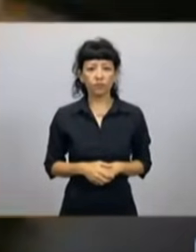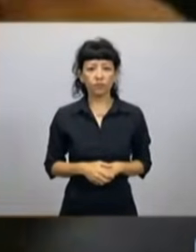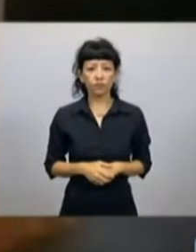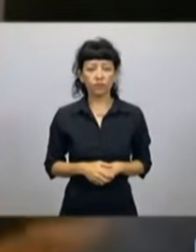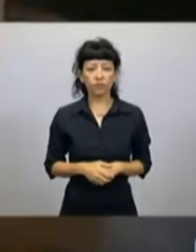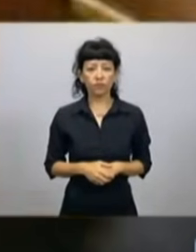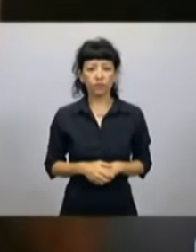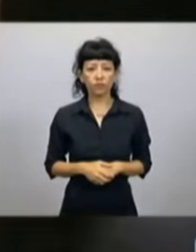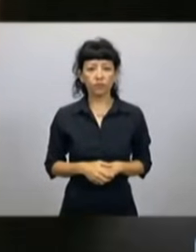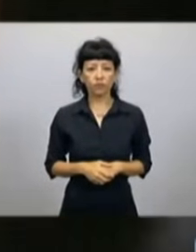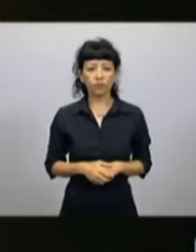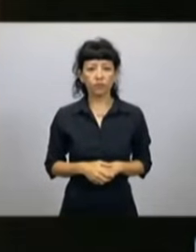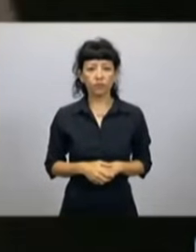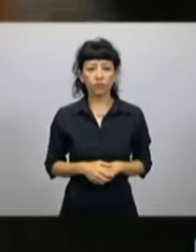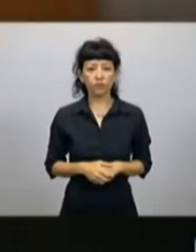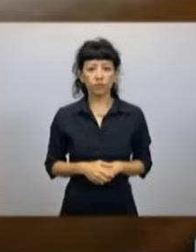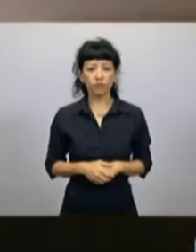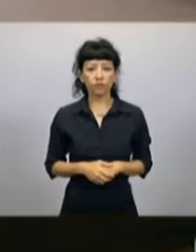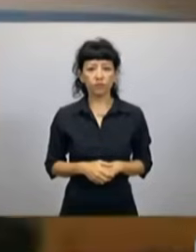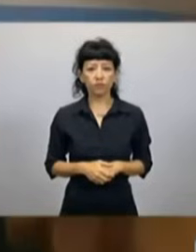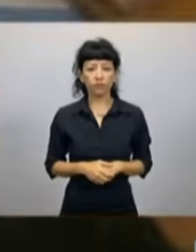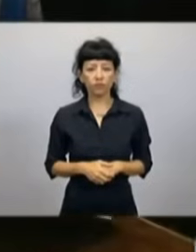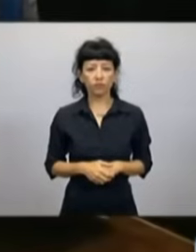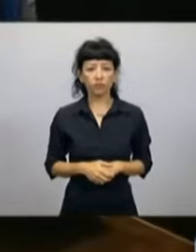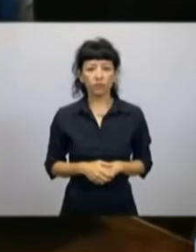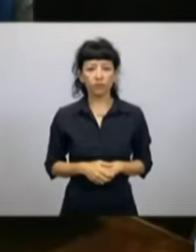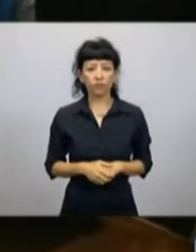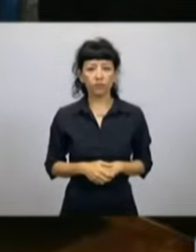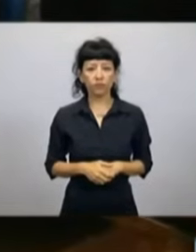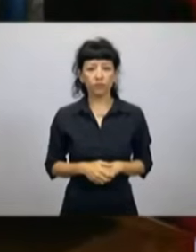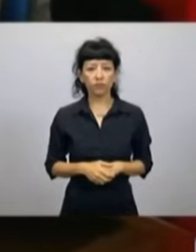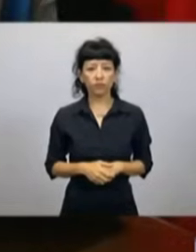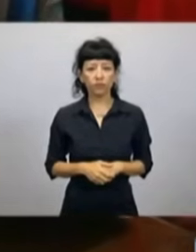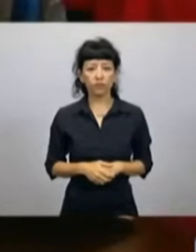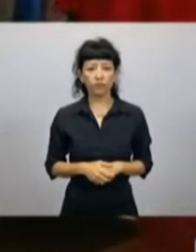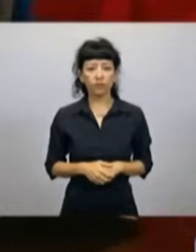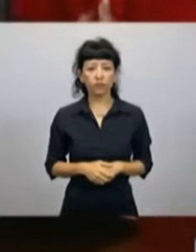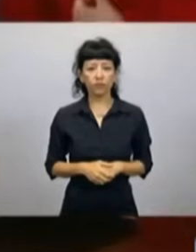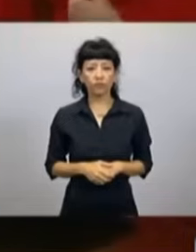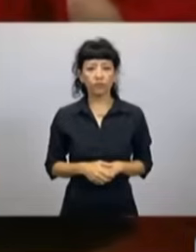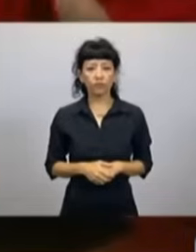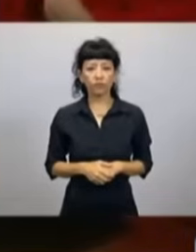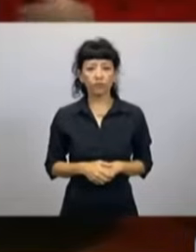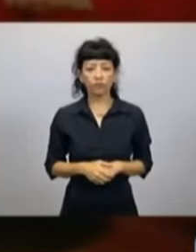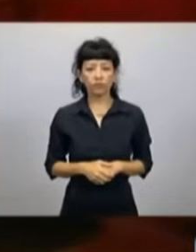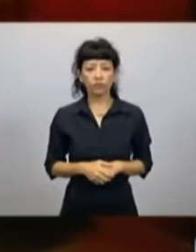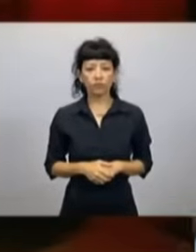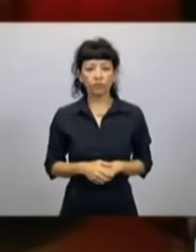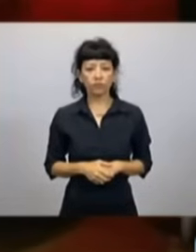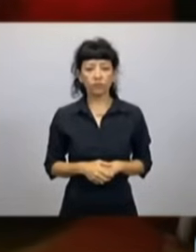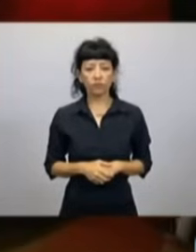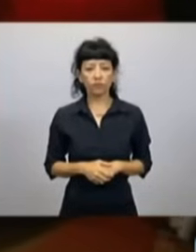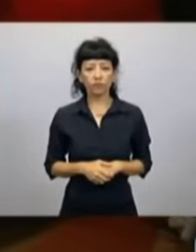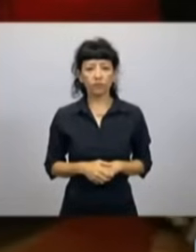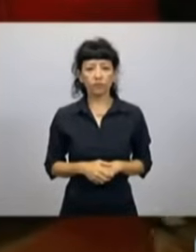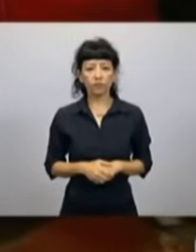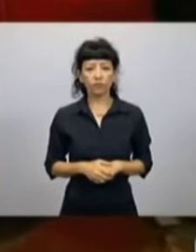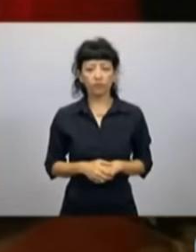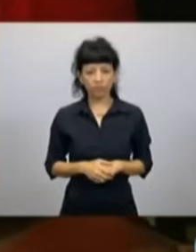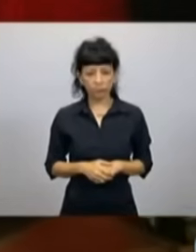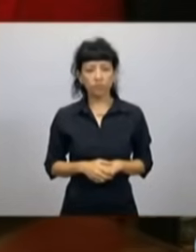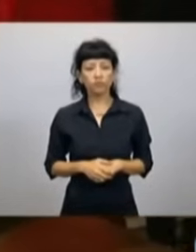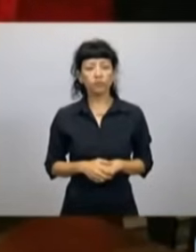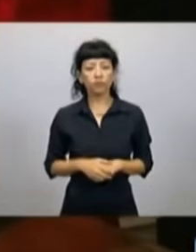está, y esto es clásico también pasó con el presidente Boric, Se habla del de